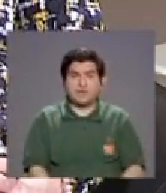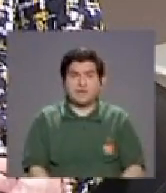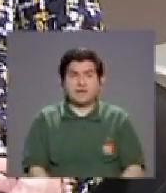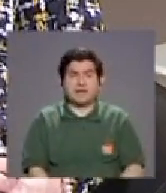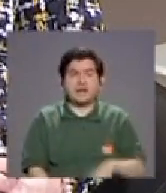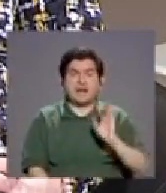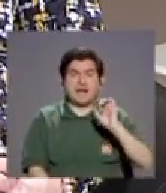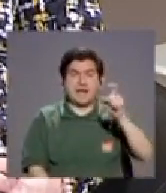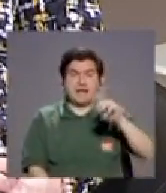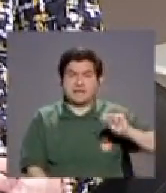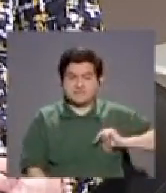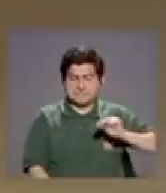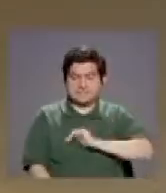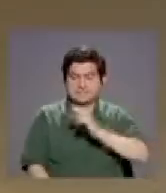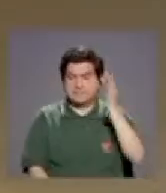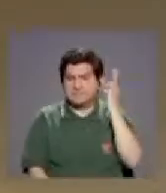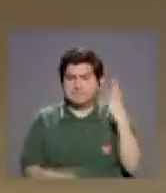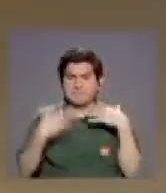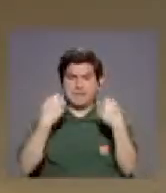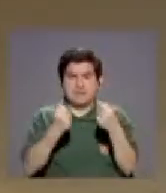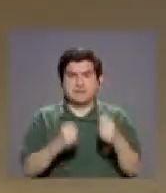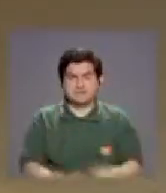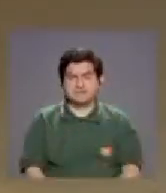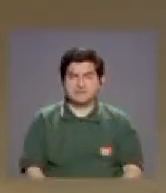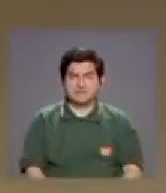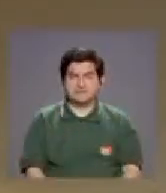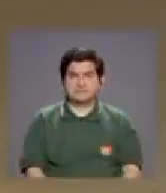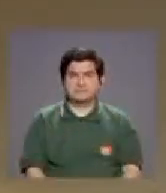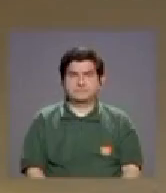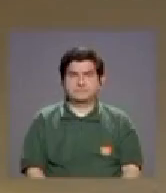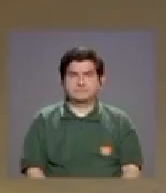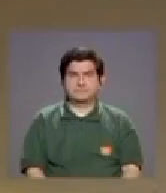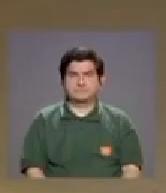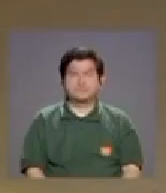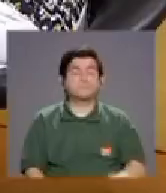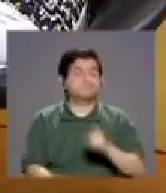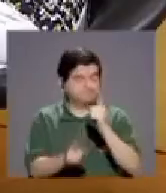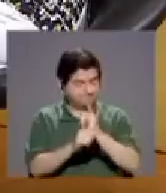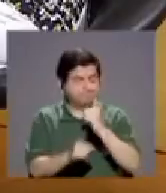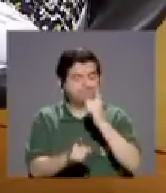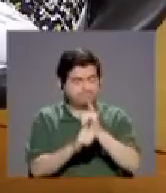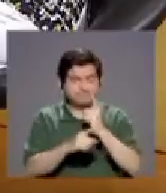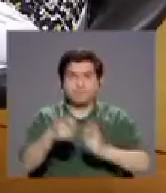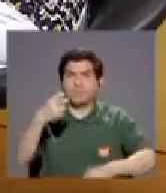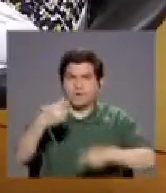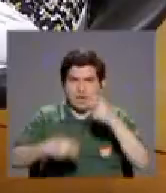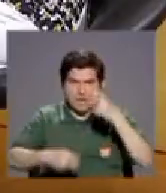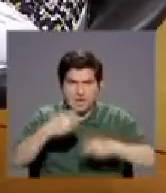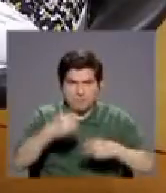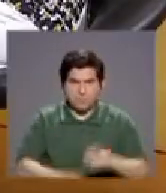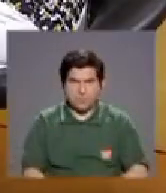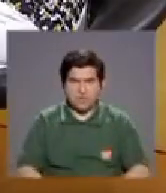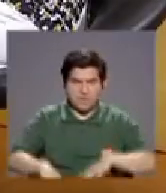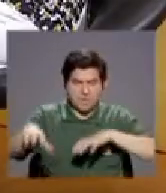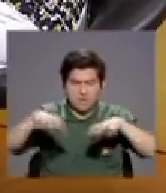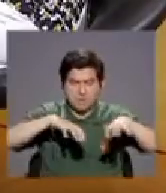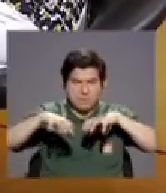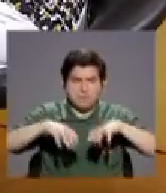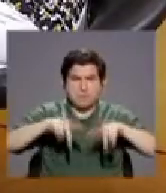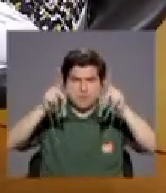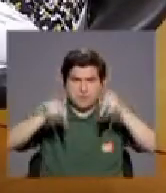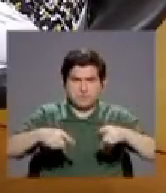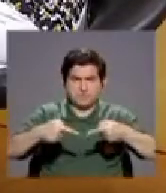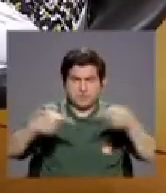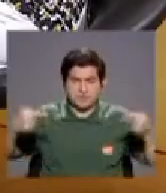brillante exministra de Salud Pública? Muchas gracias. Efectivamente, el problema que pasa con los movimientos antivacunas es